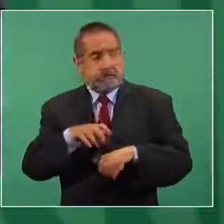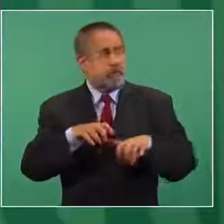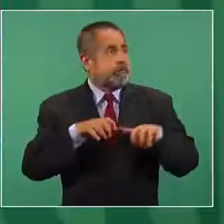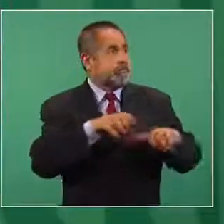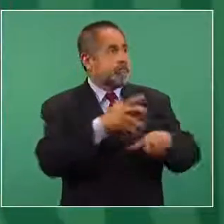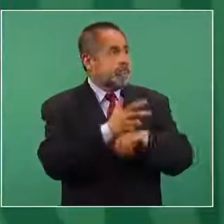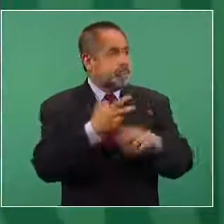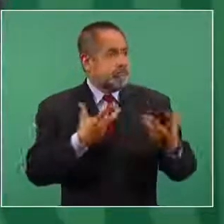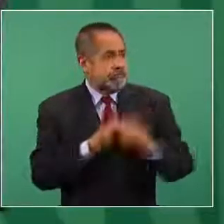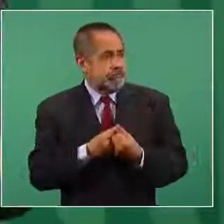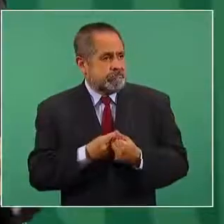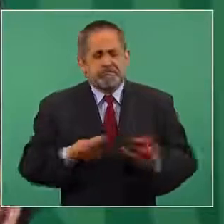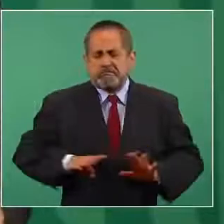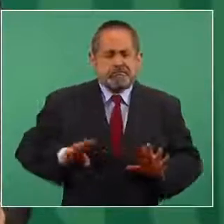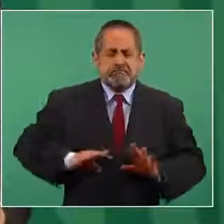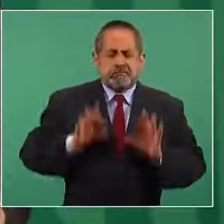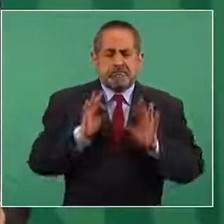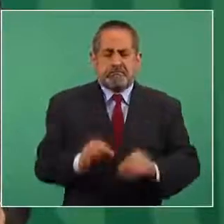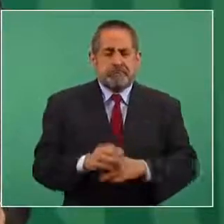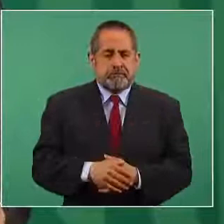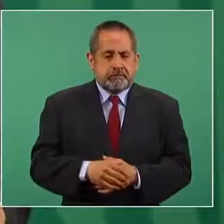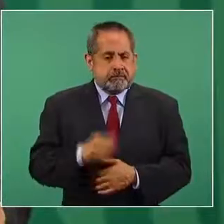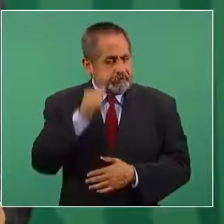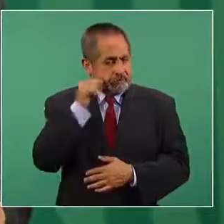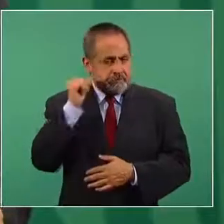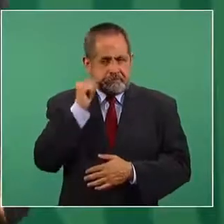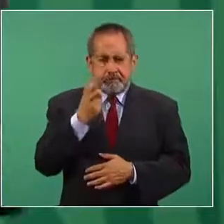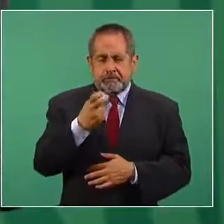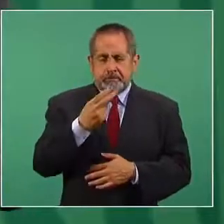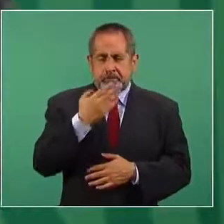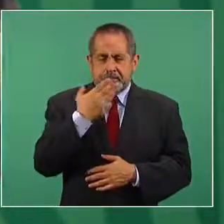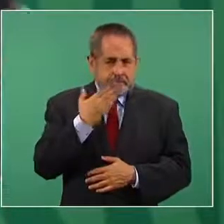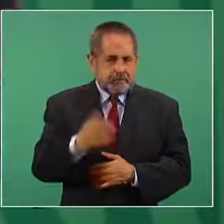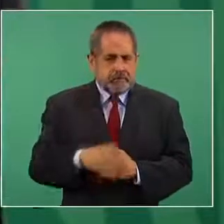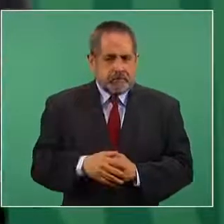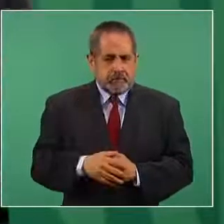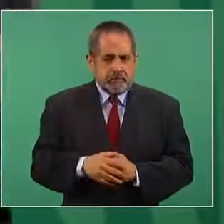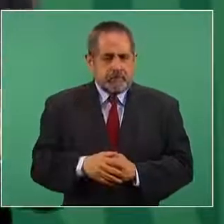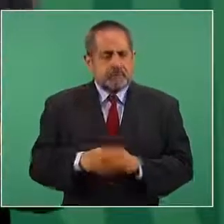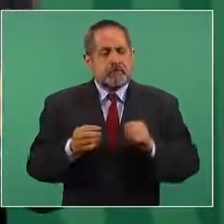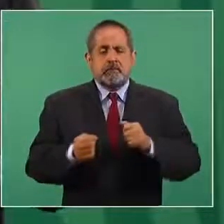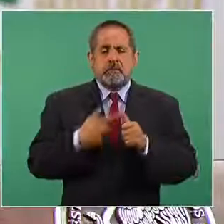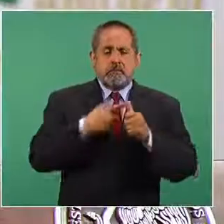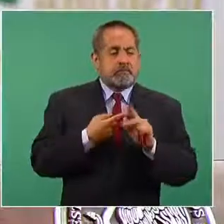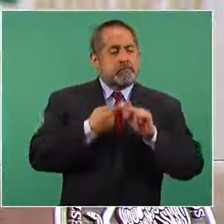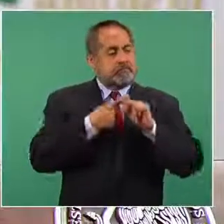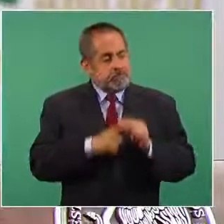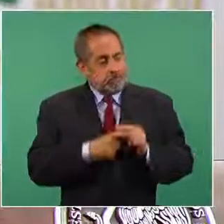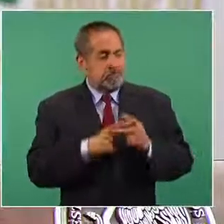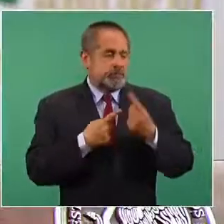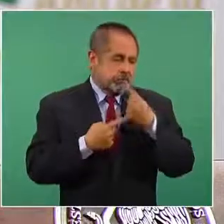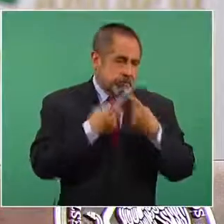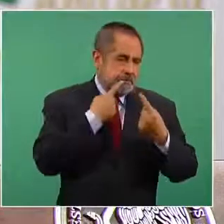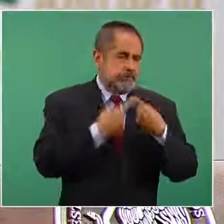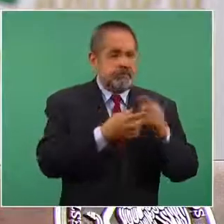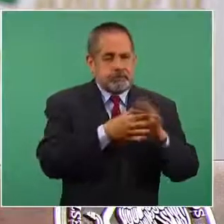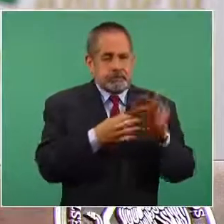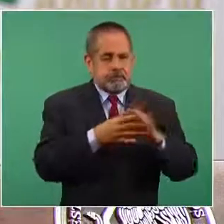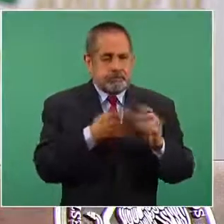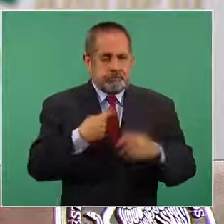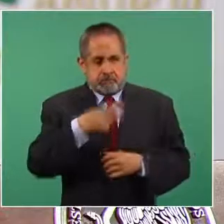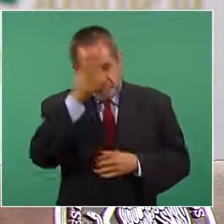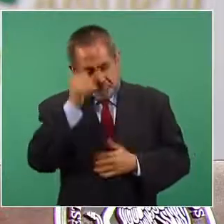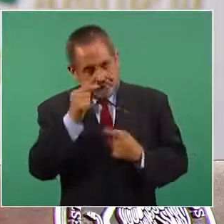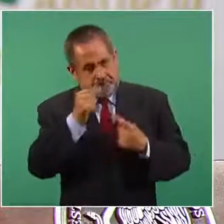Eso fue lo que tratamos. Hubo una parte introductoria que se